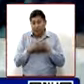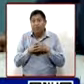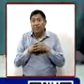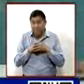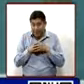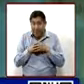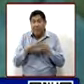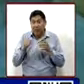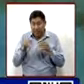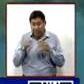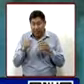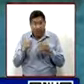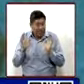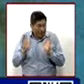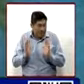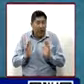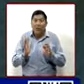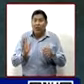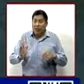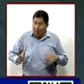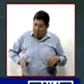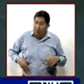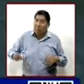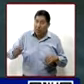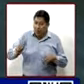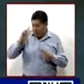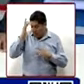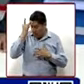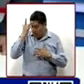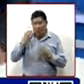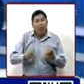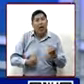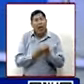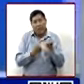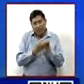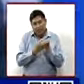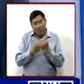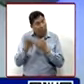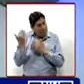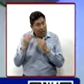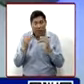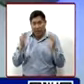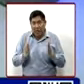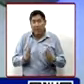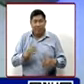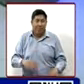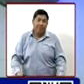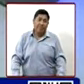Exactamente. Se van a porque los perritos también se enferman. Apoyemos al Hogar Génesis.